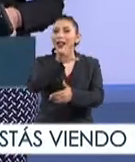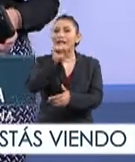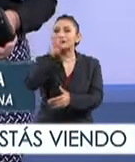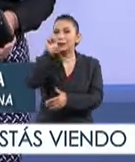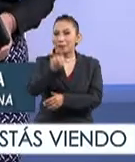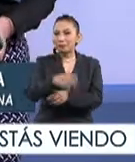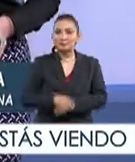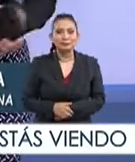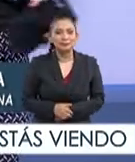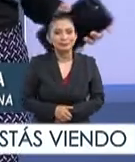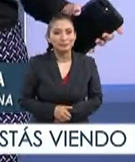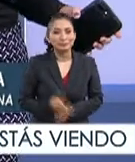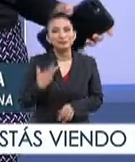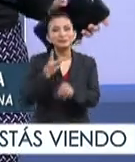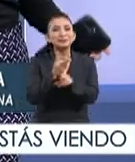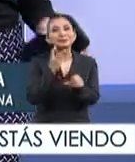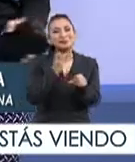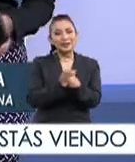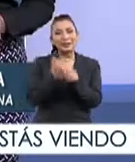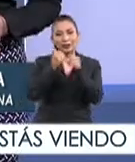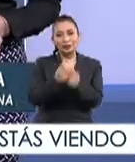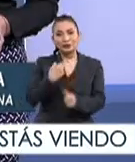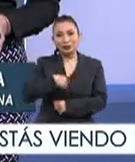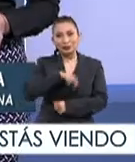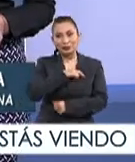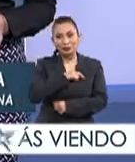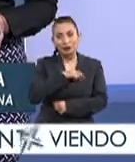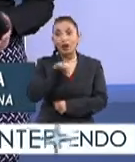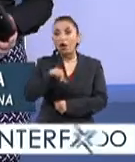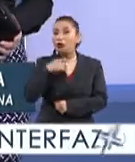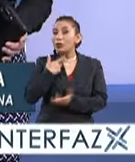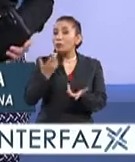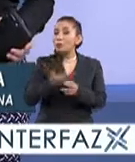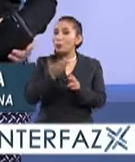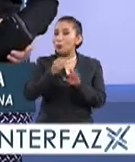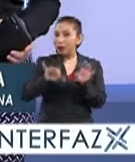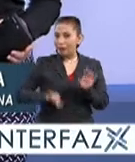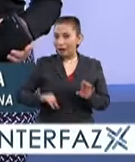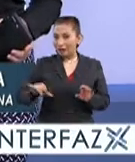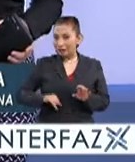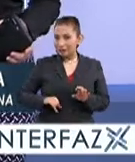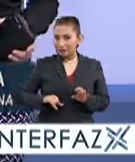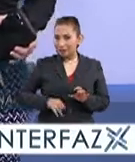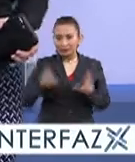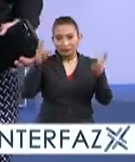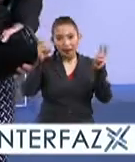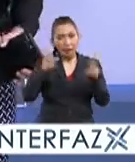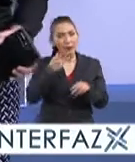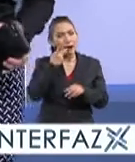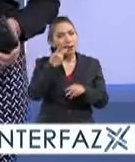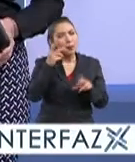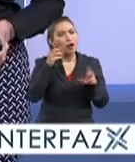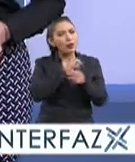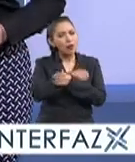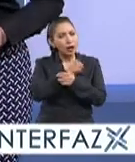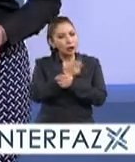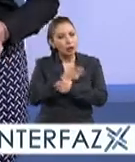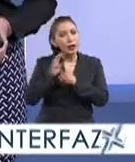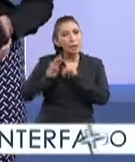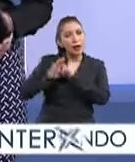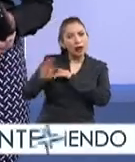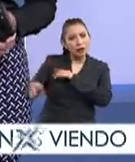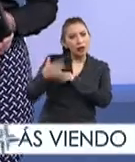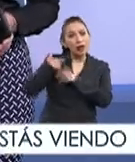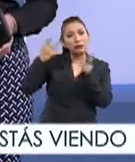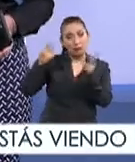señas mexicana y lo invito a que se quede con nosotros. Hoy tenemos un muy interesante programa, hablaremos de la educación y la